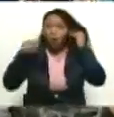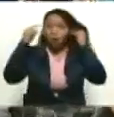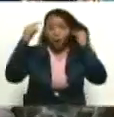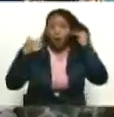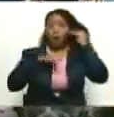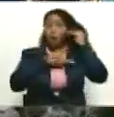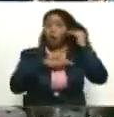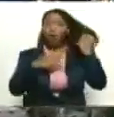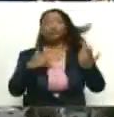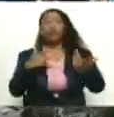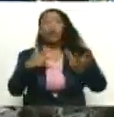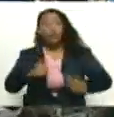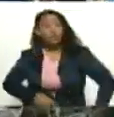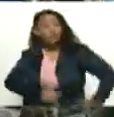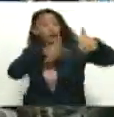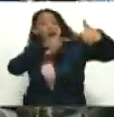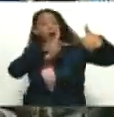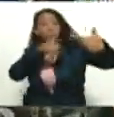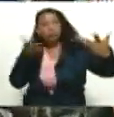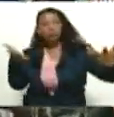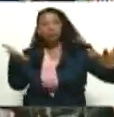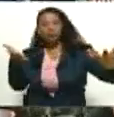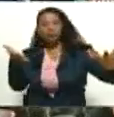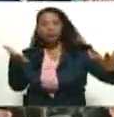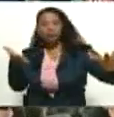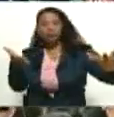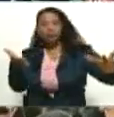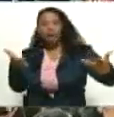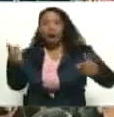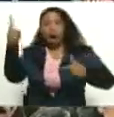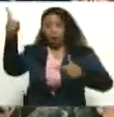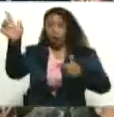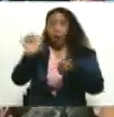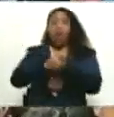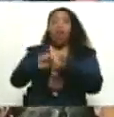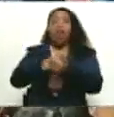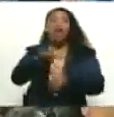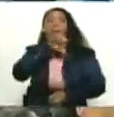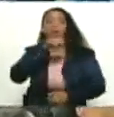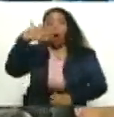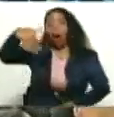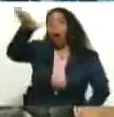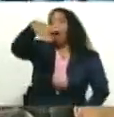estamos enfrentando a los lavaperros esos que andan por ahí,